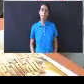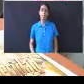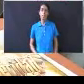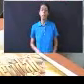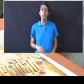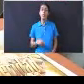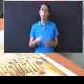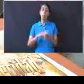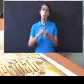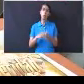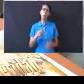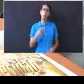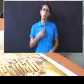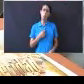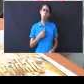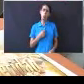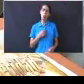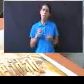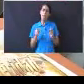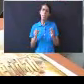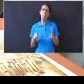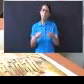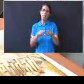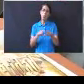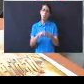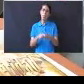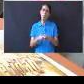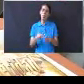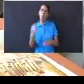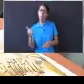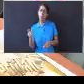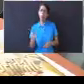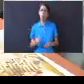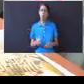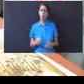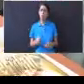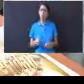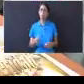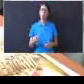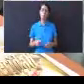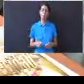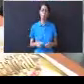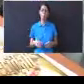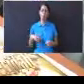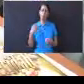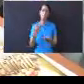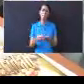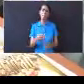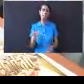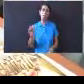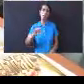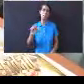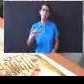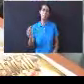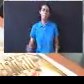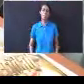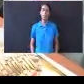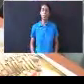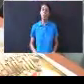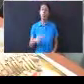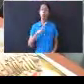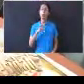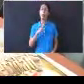mal. Porque no es uno. Uno es uno, hermano. Si cada uno de nosotros tenemos lo que tenemos que hacer,